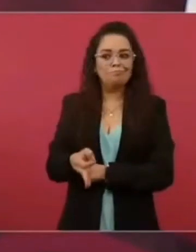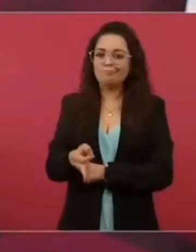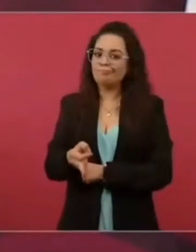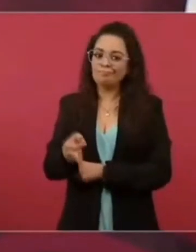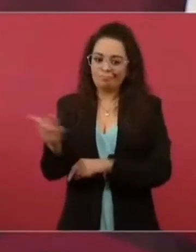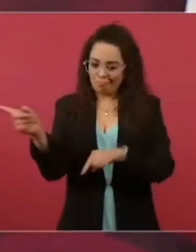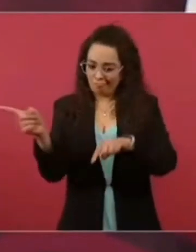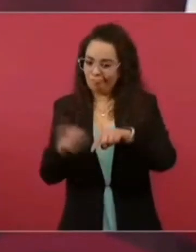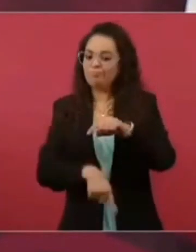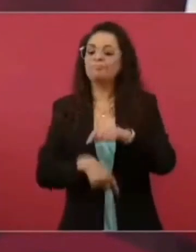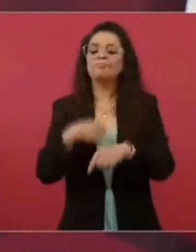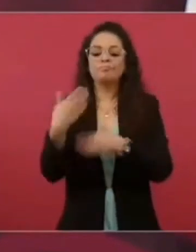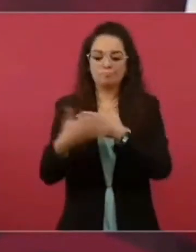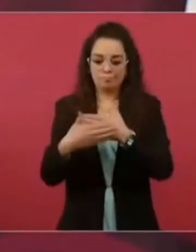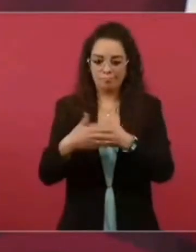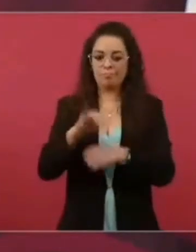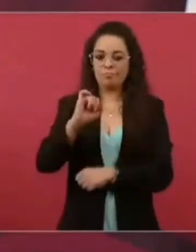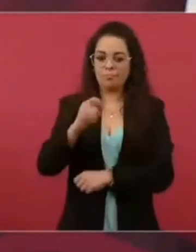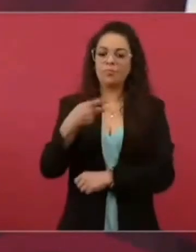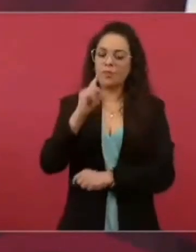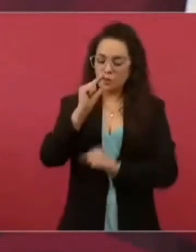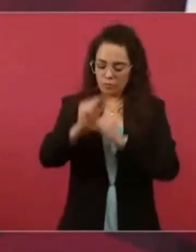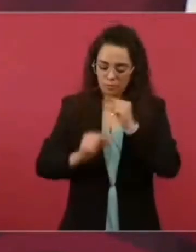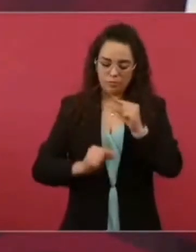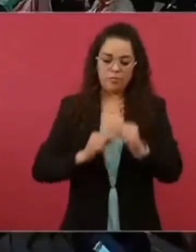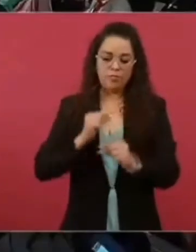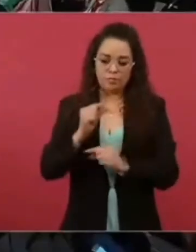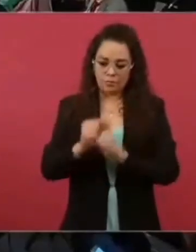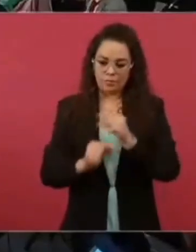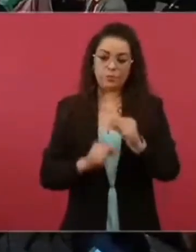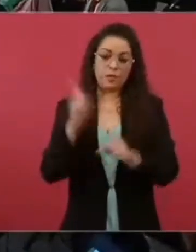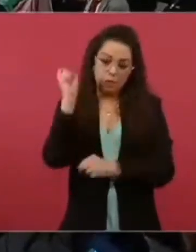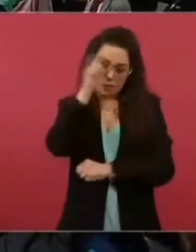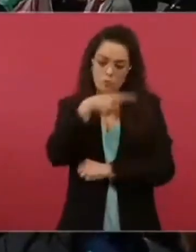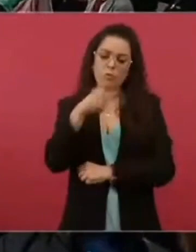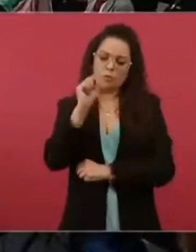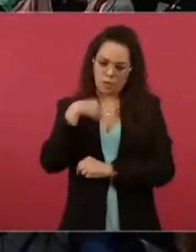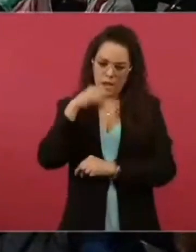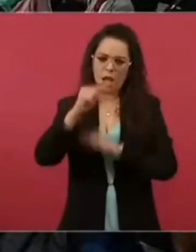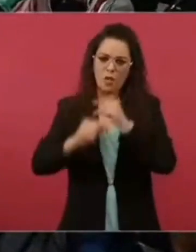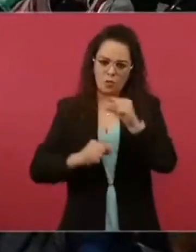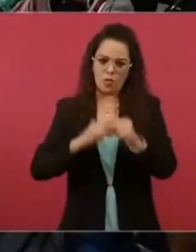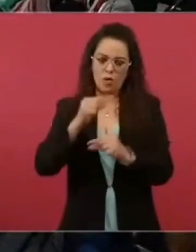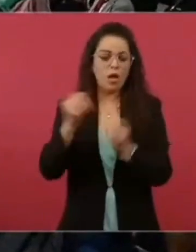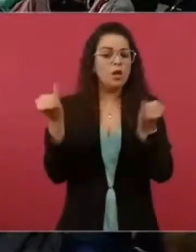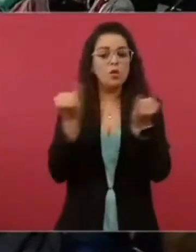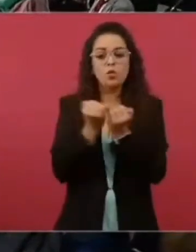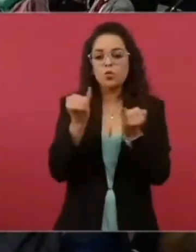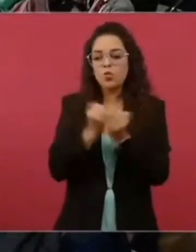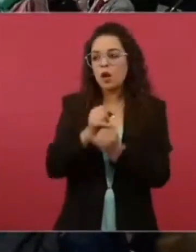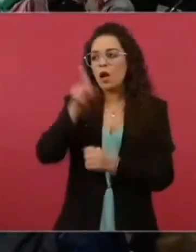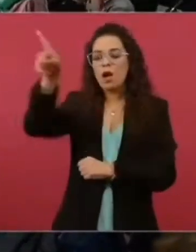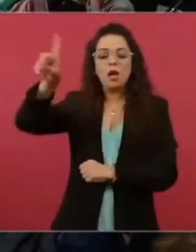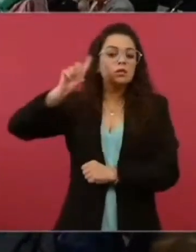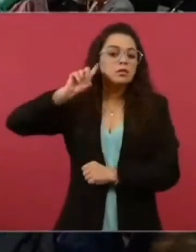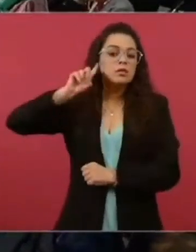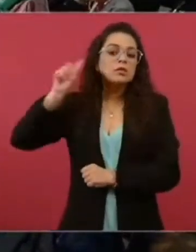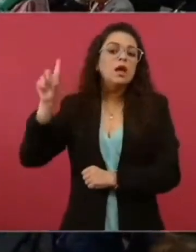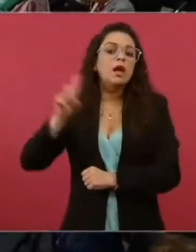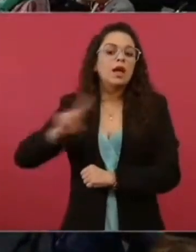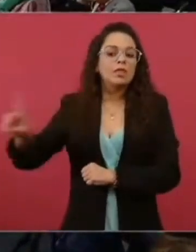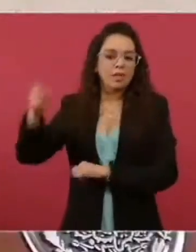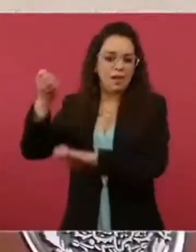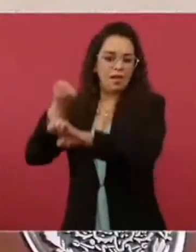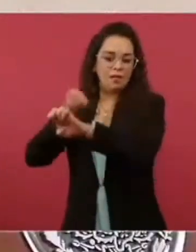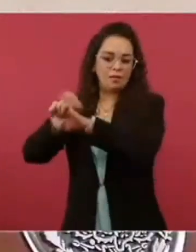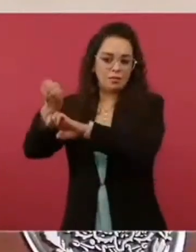manera. Entonces, ahí vamos. Lo mismo en Zacatecas, ¿sí? Hemos tenido momentos